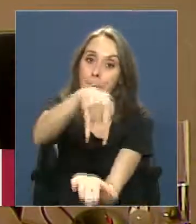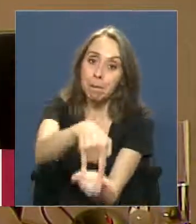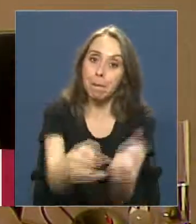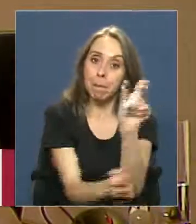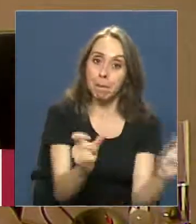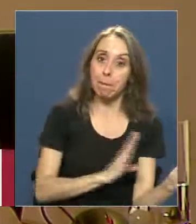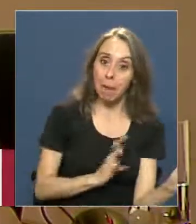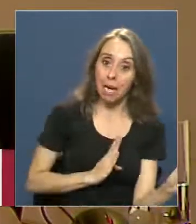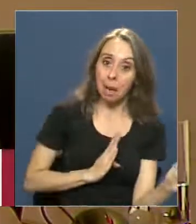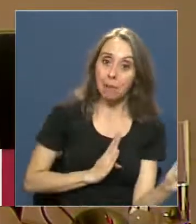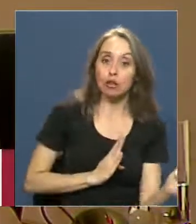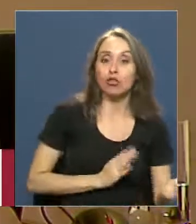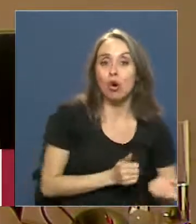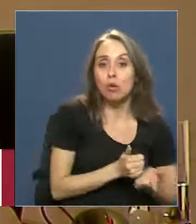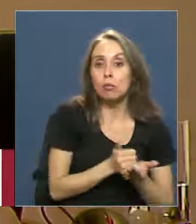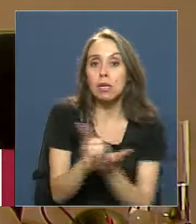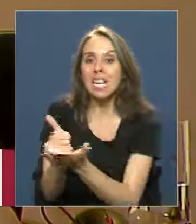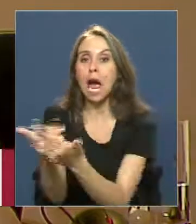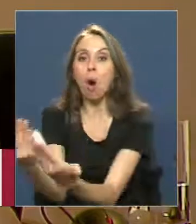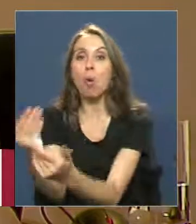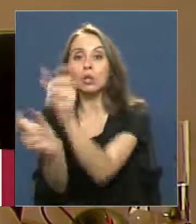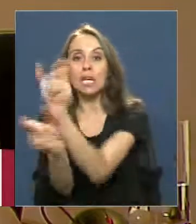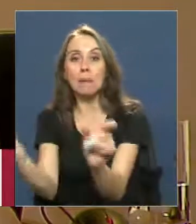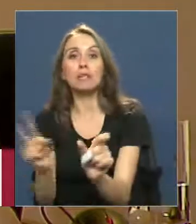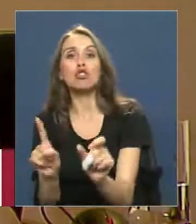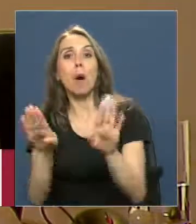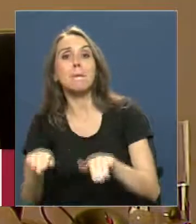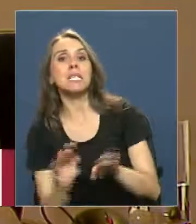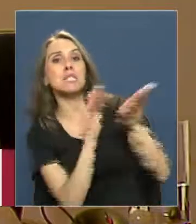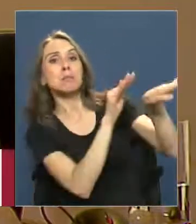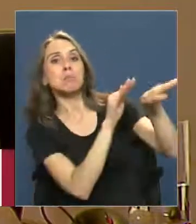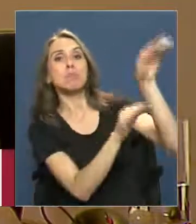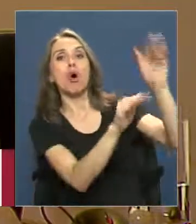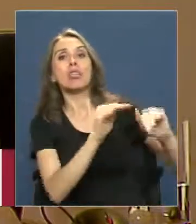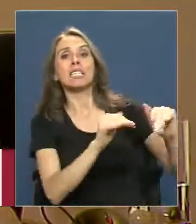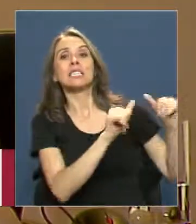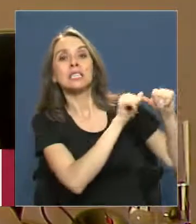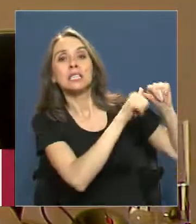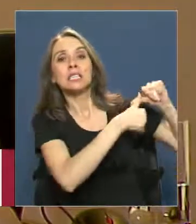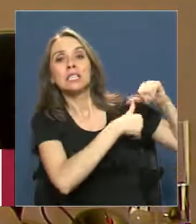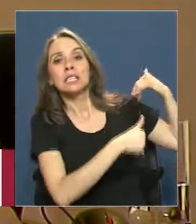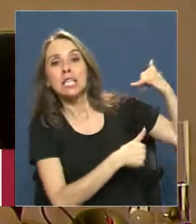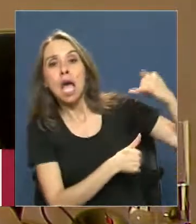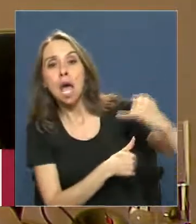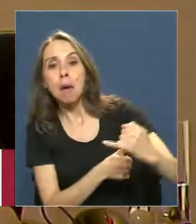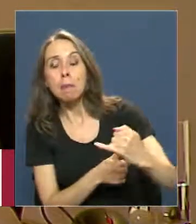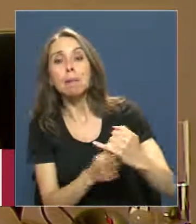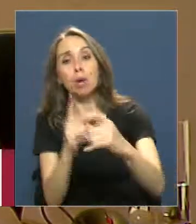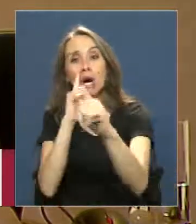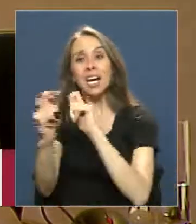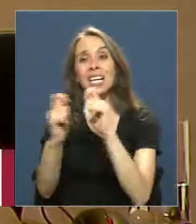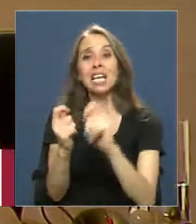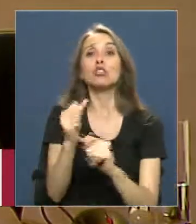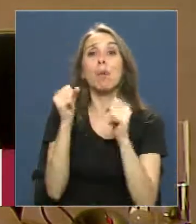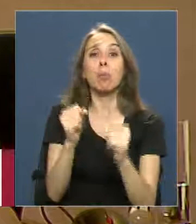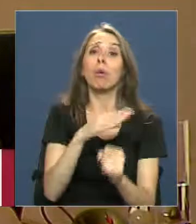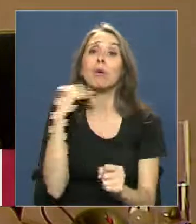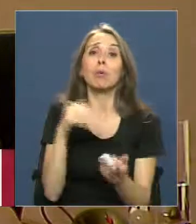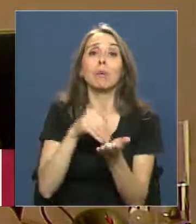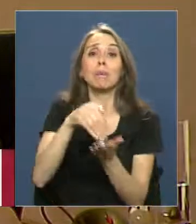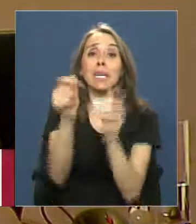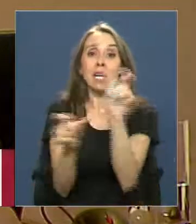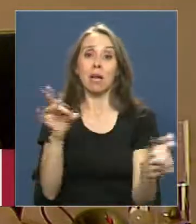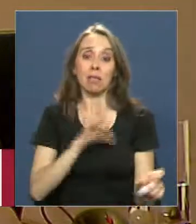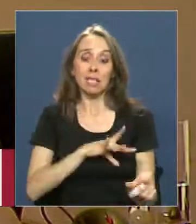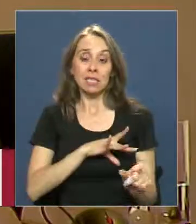sea útil a la gente y no a los mismos de siempre, sobre todo cuando está en riesgo la vida de miles de chilenos